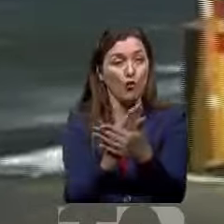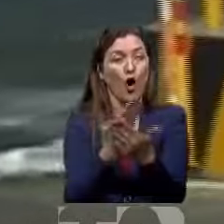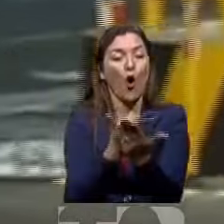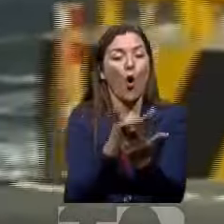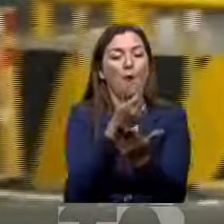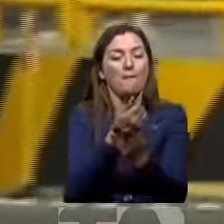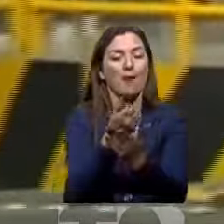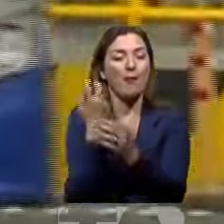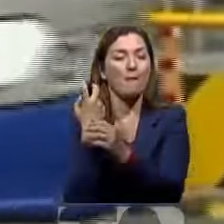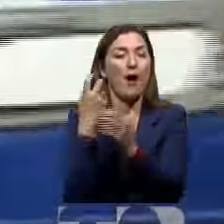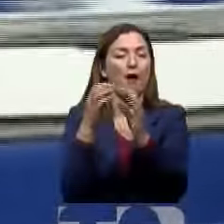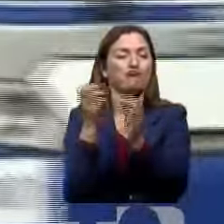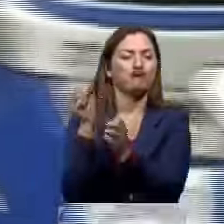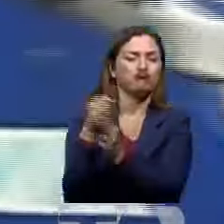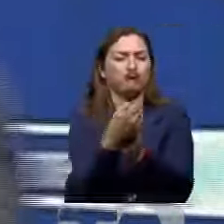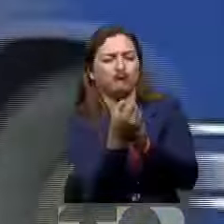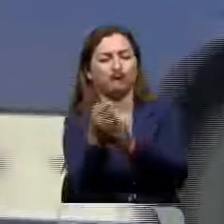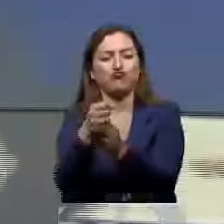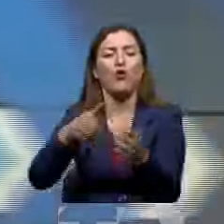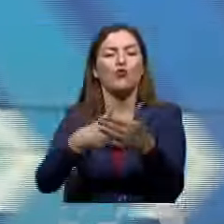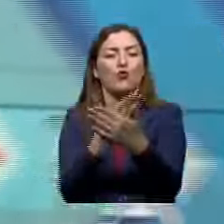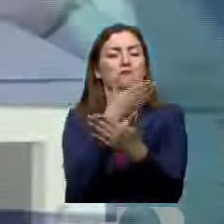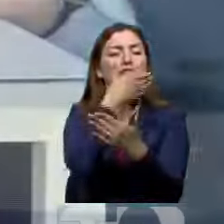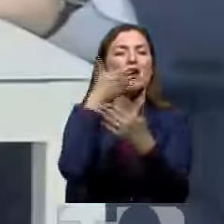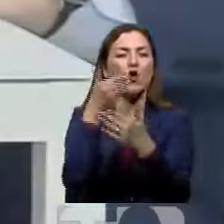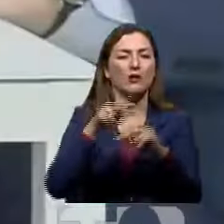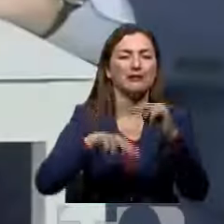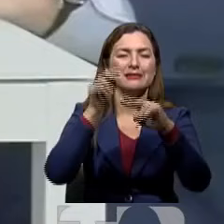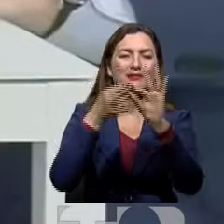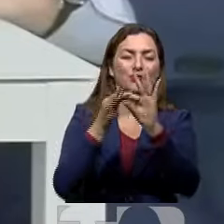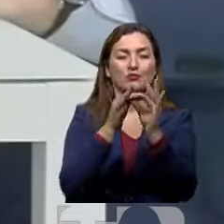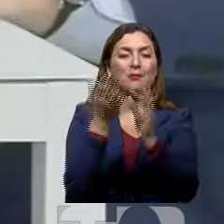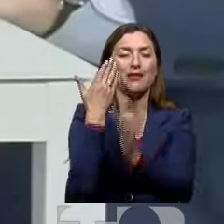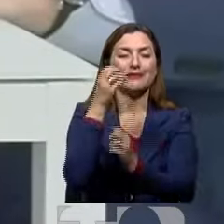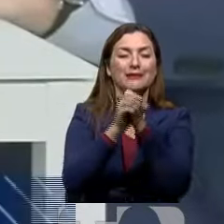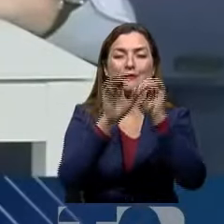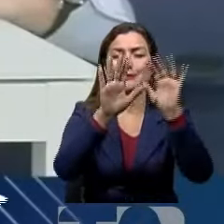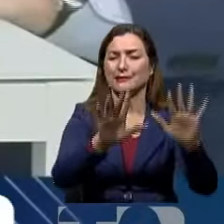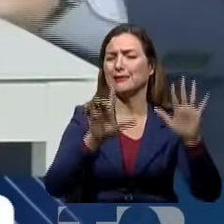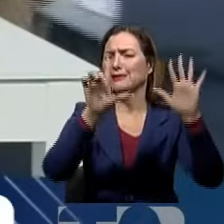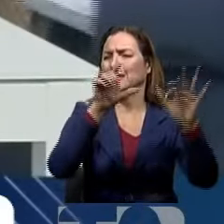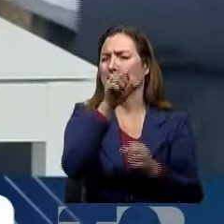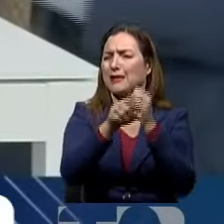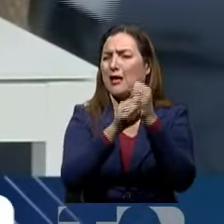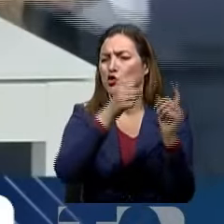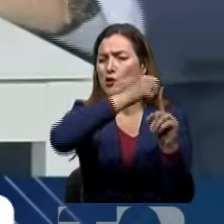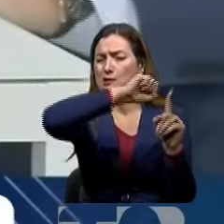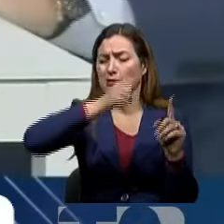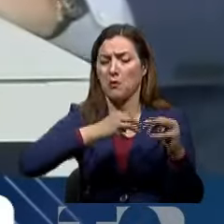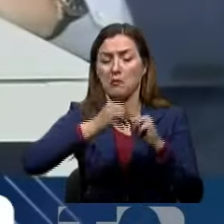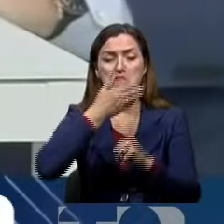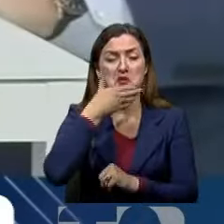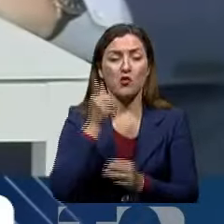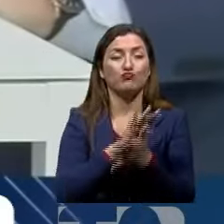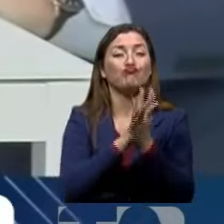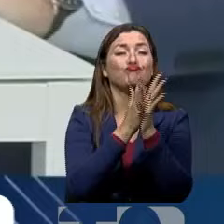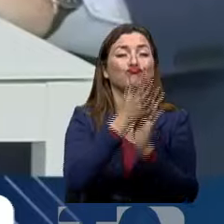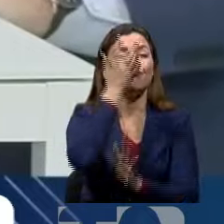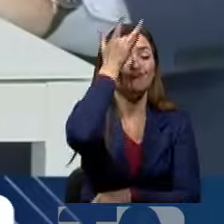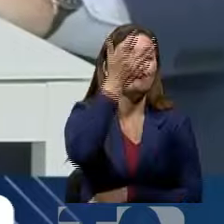unidades y mejorar la infraestructura existente. Con 17 años que se cumplen este año, el sistema de la Metrovía no ha mejorado. ¿Por qué?